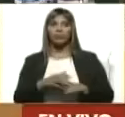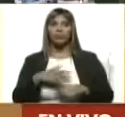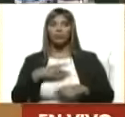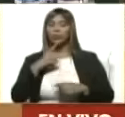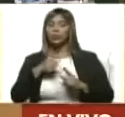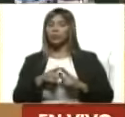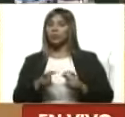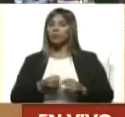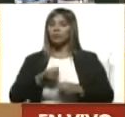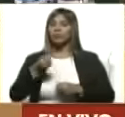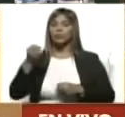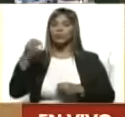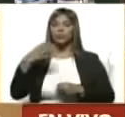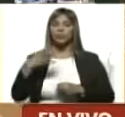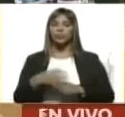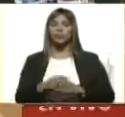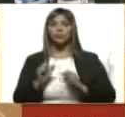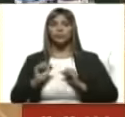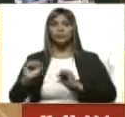llevar